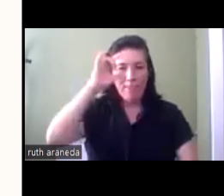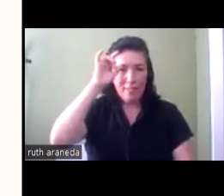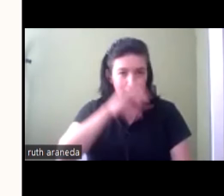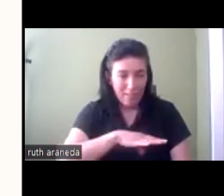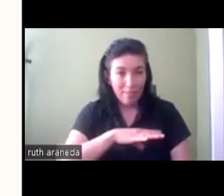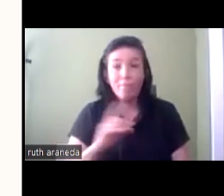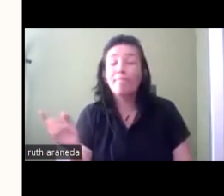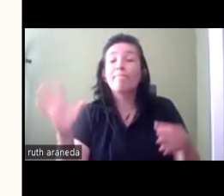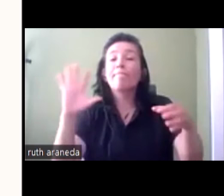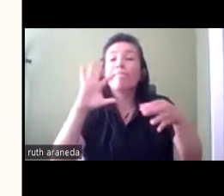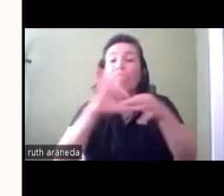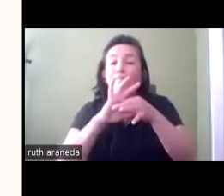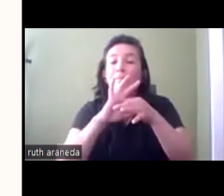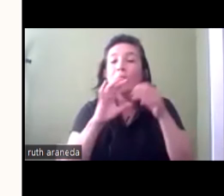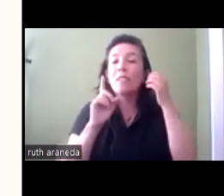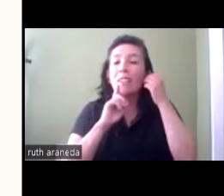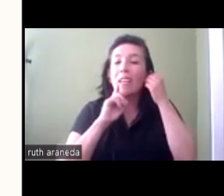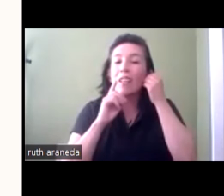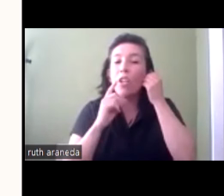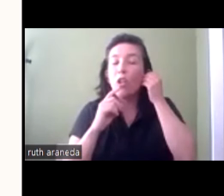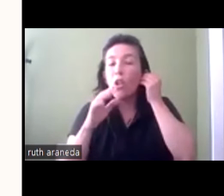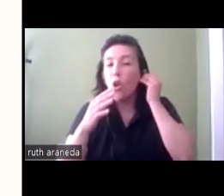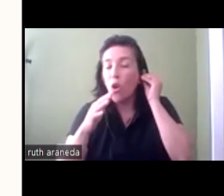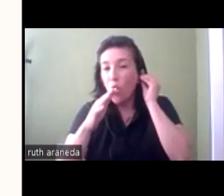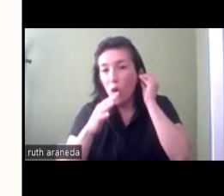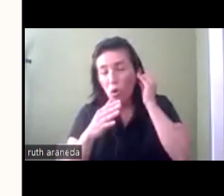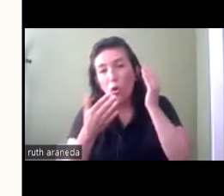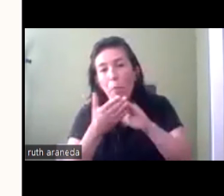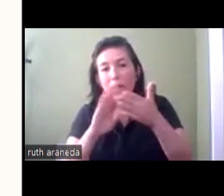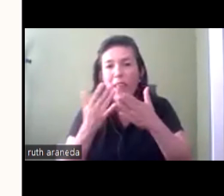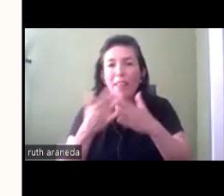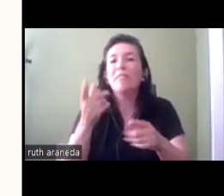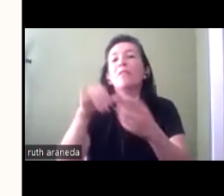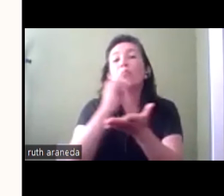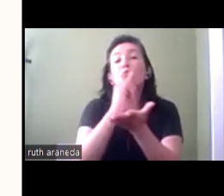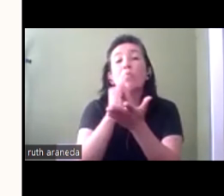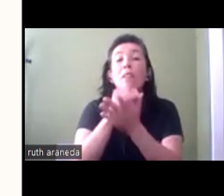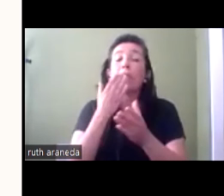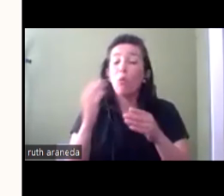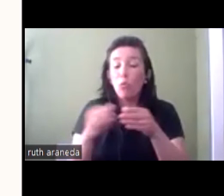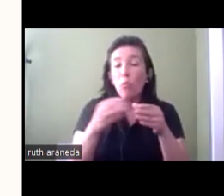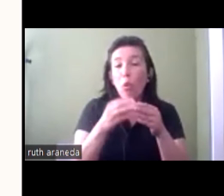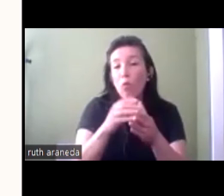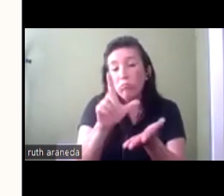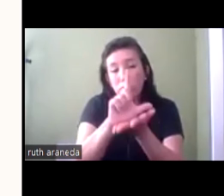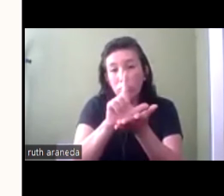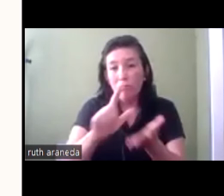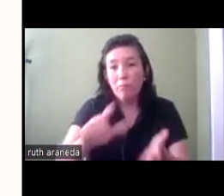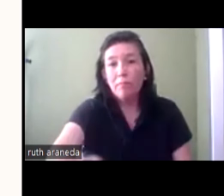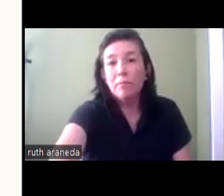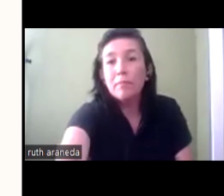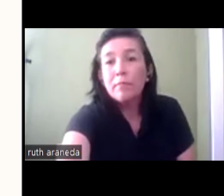un vínculo muy directo con lo que son las comunidades, instituciones afines y organizaciones locales. De esta manera